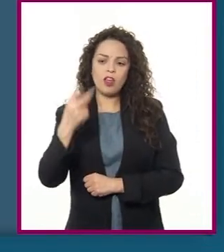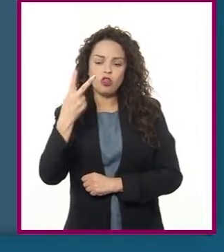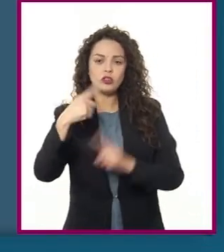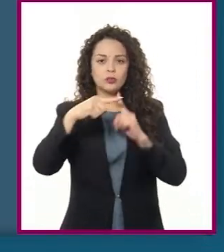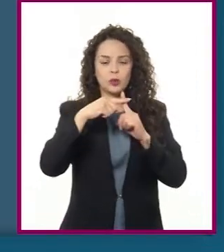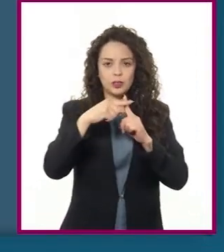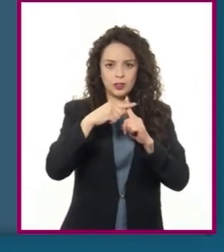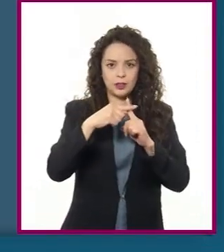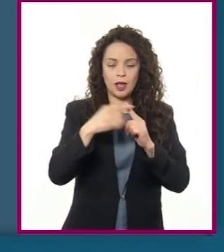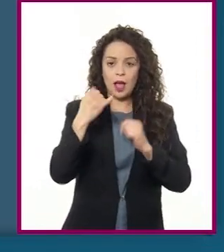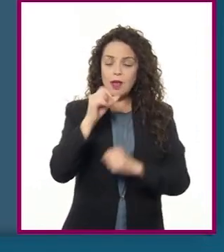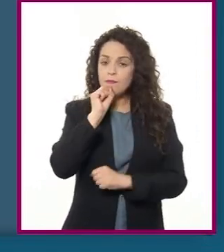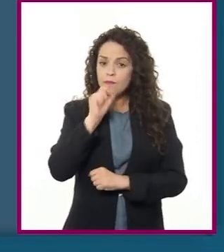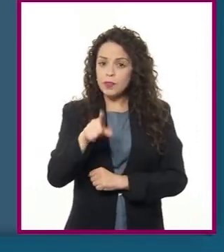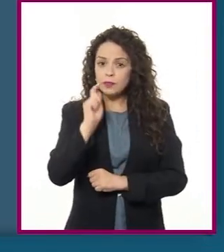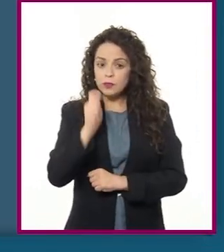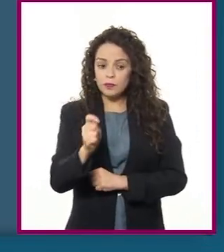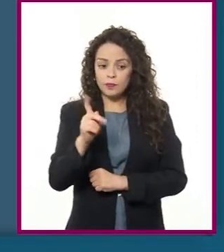positivo y